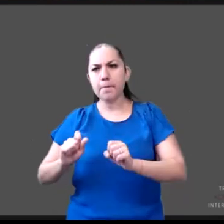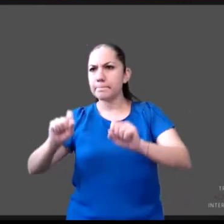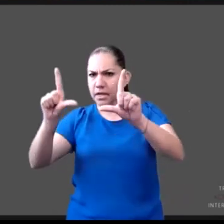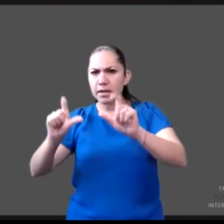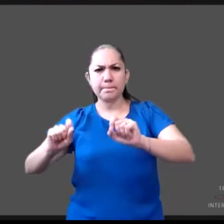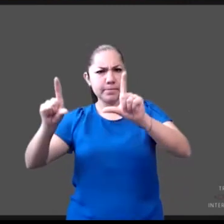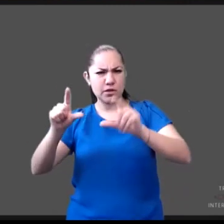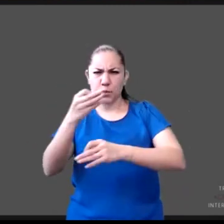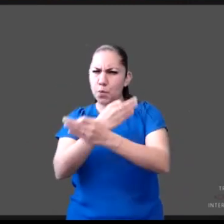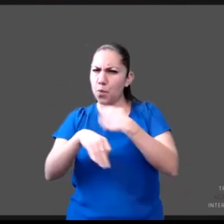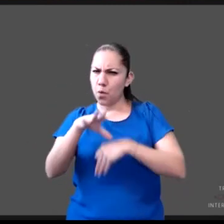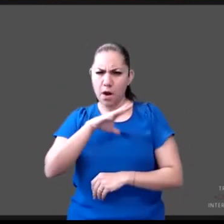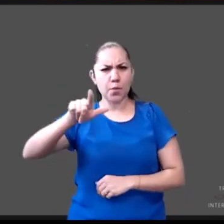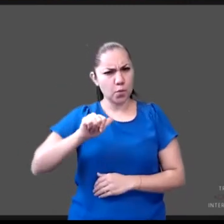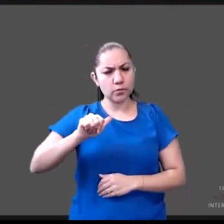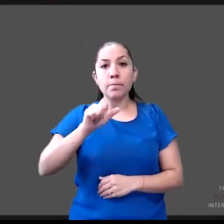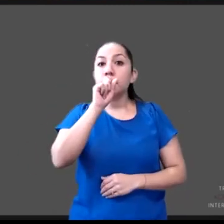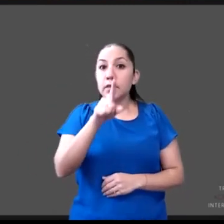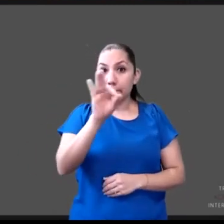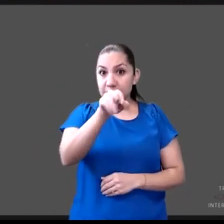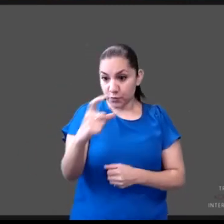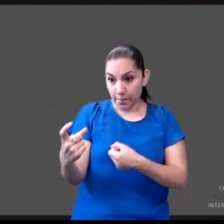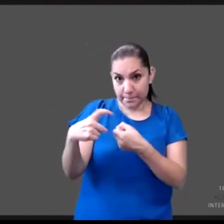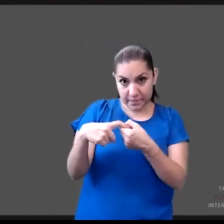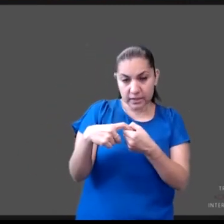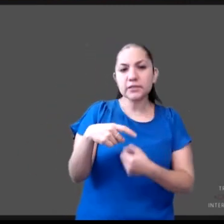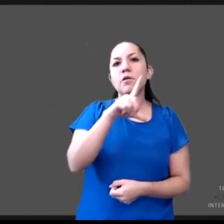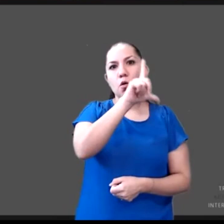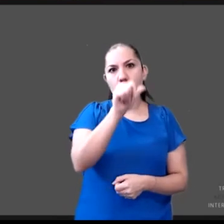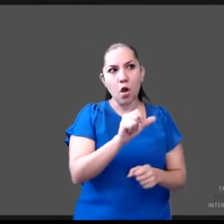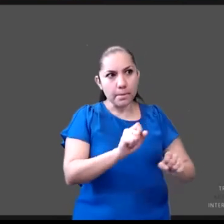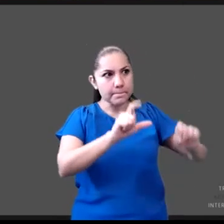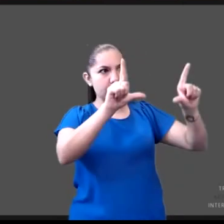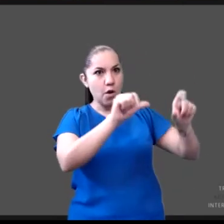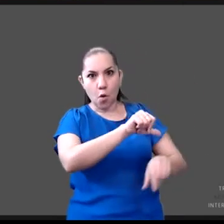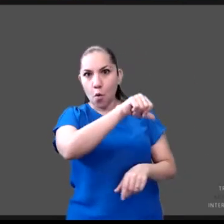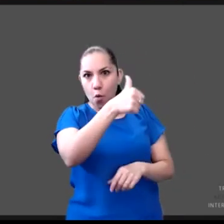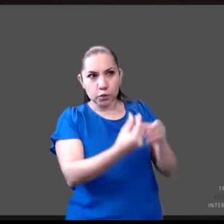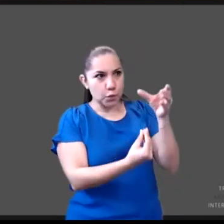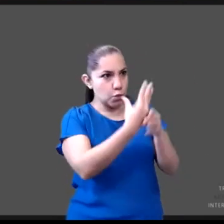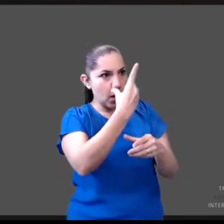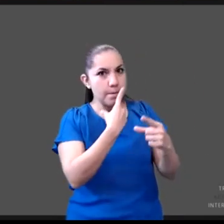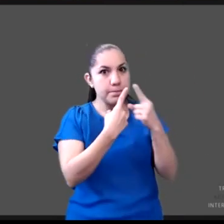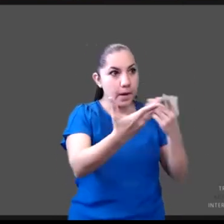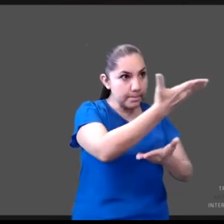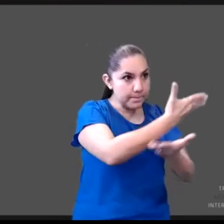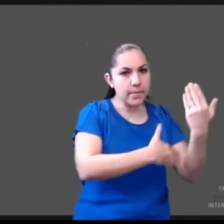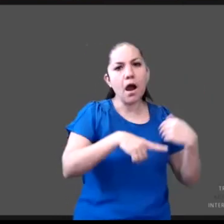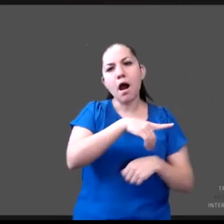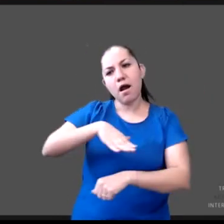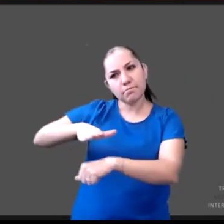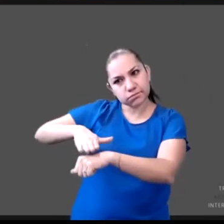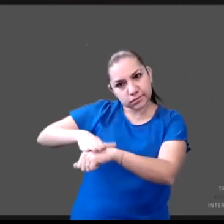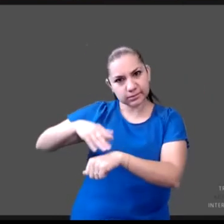Si se inscriben, además seguirán recibiendo las notificaciones cuando vayamos a tener uno y otro